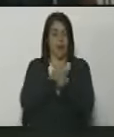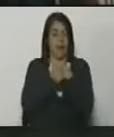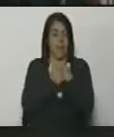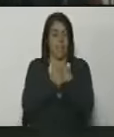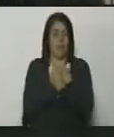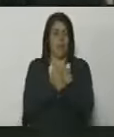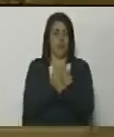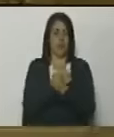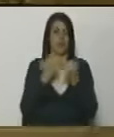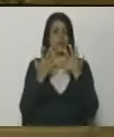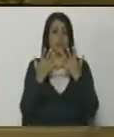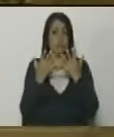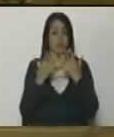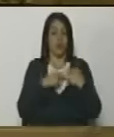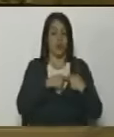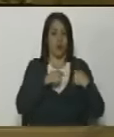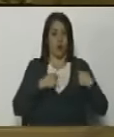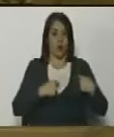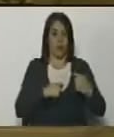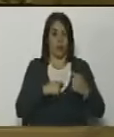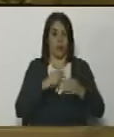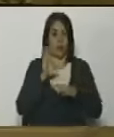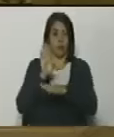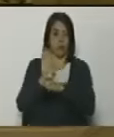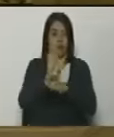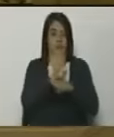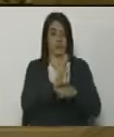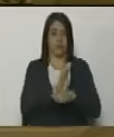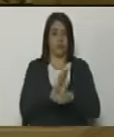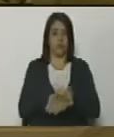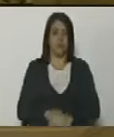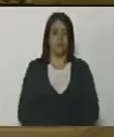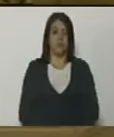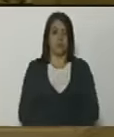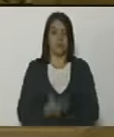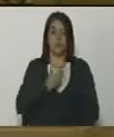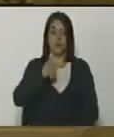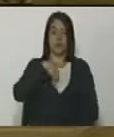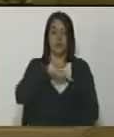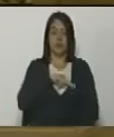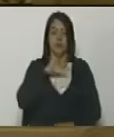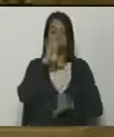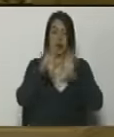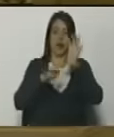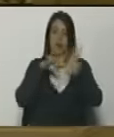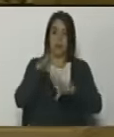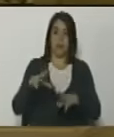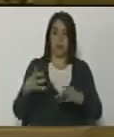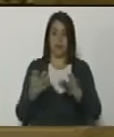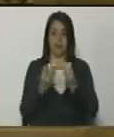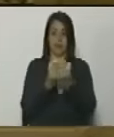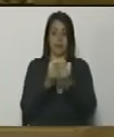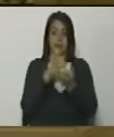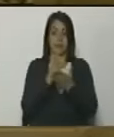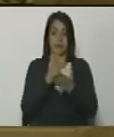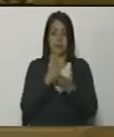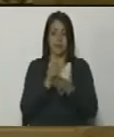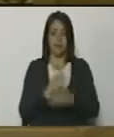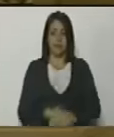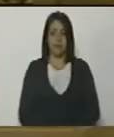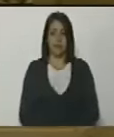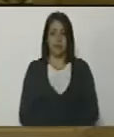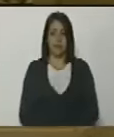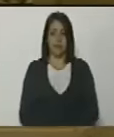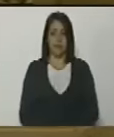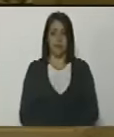con sus manos, con su corazón, protegiendo a nuestros animales de compañía,